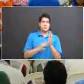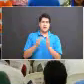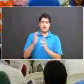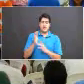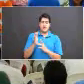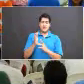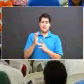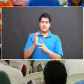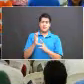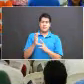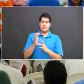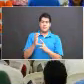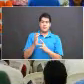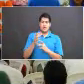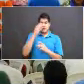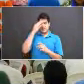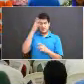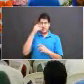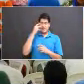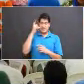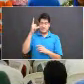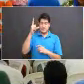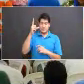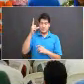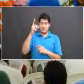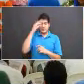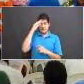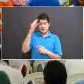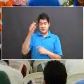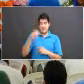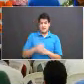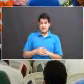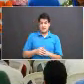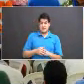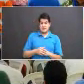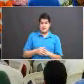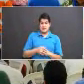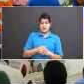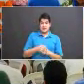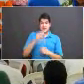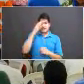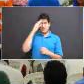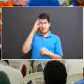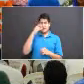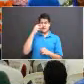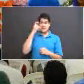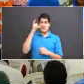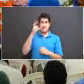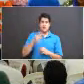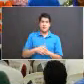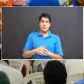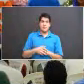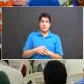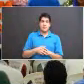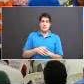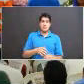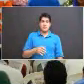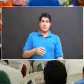Jesucristo. Gracias, Señor, gracias. Gracias, gracias, Señor.